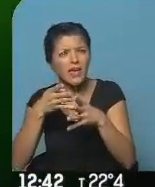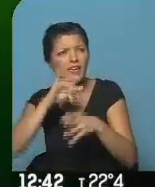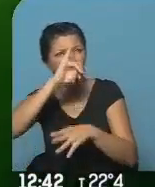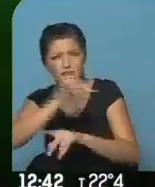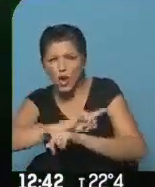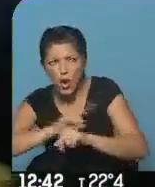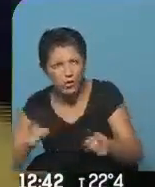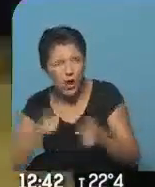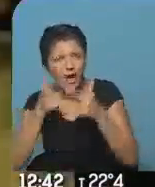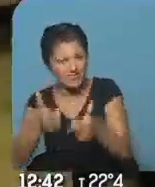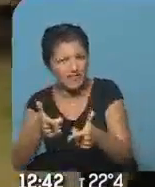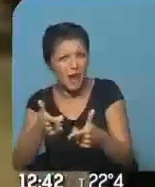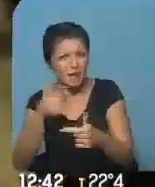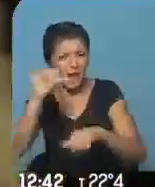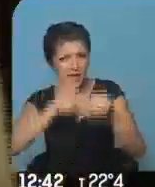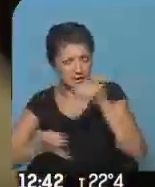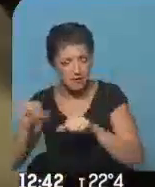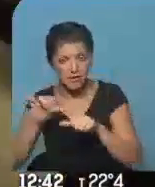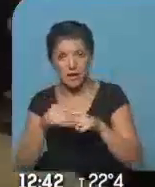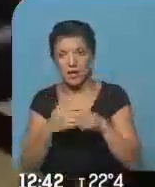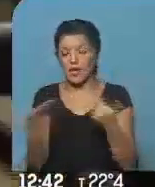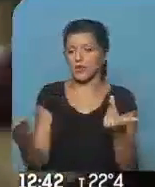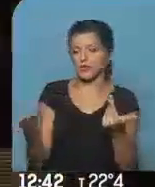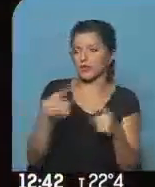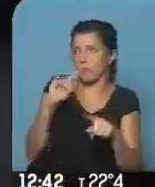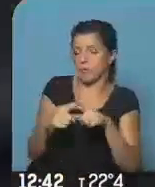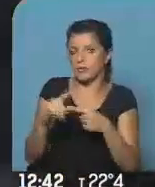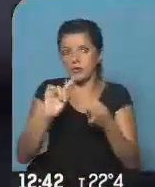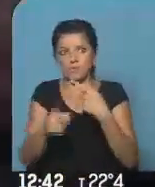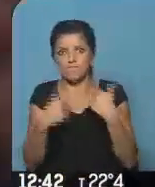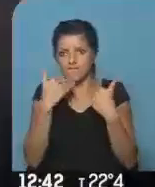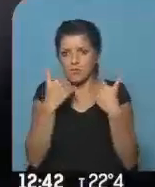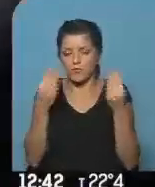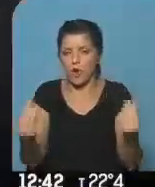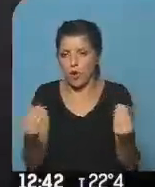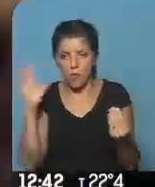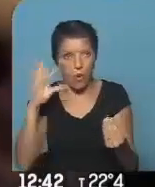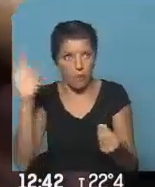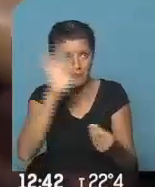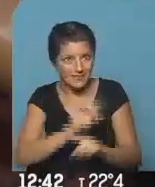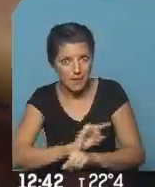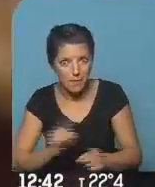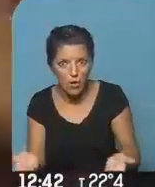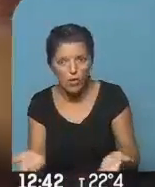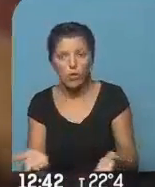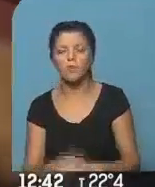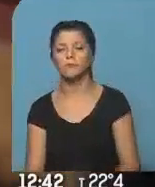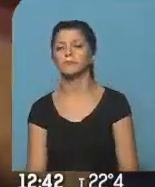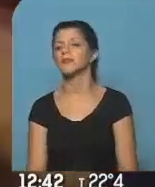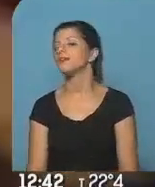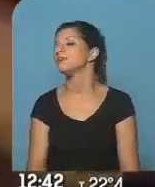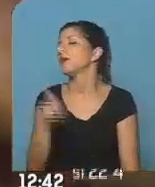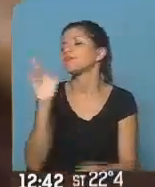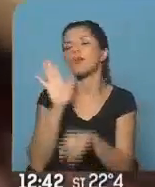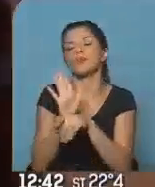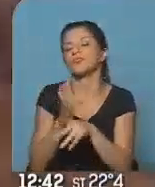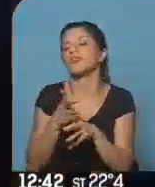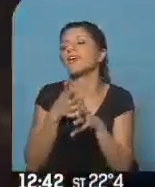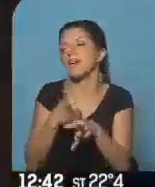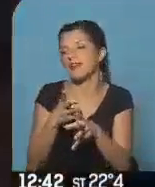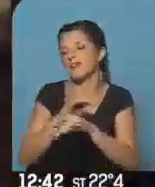diplomáticos tampoco saben muy bien dónde ponerse, ¿no? En relación a lo que decía recién Jorge. Y hay una guerra de información, claro,